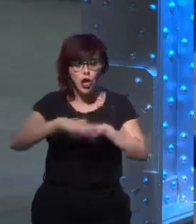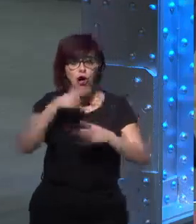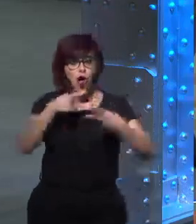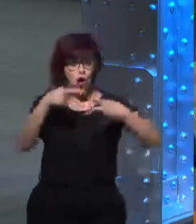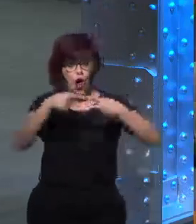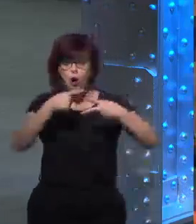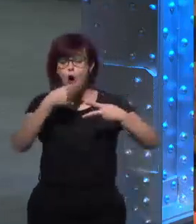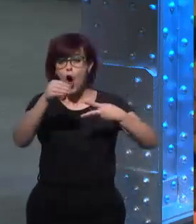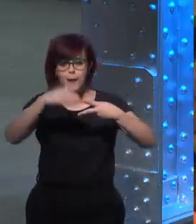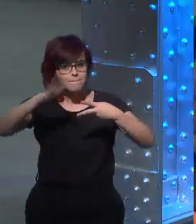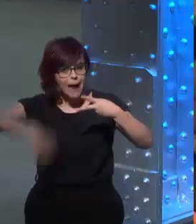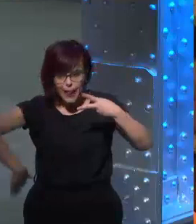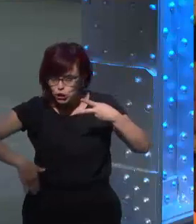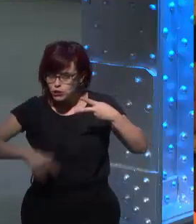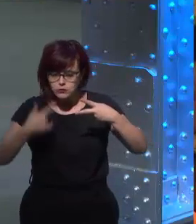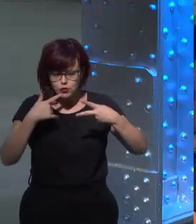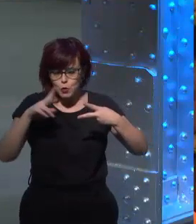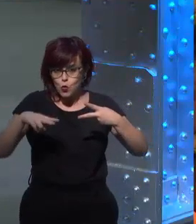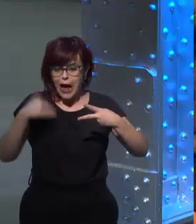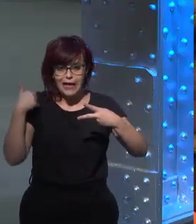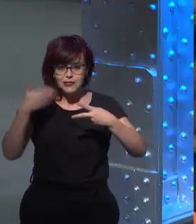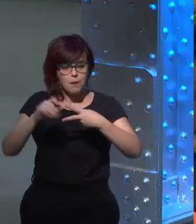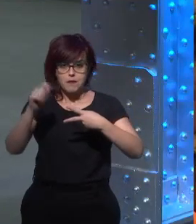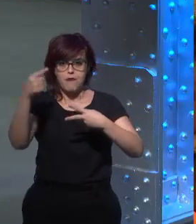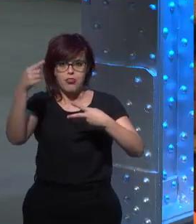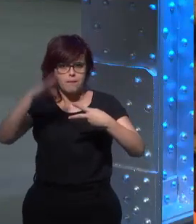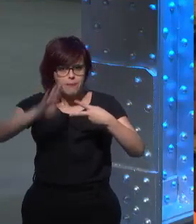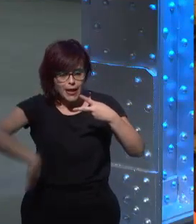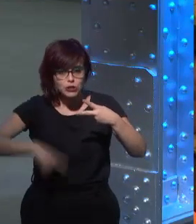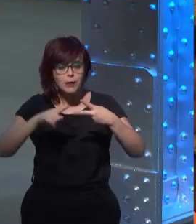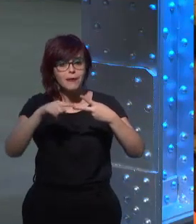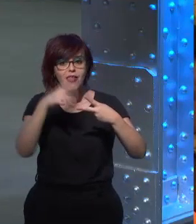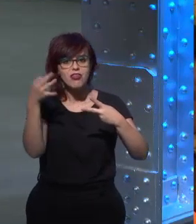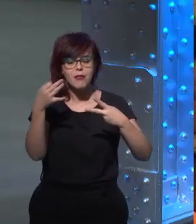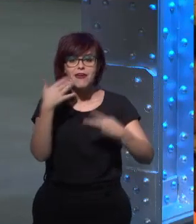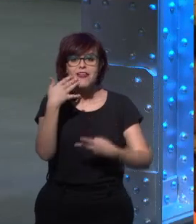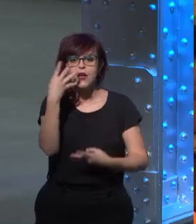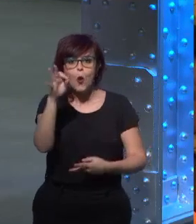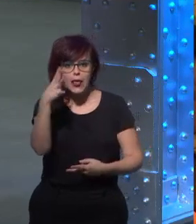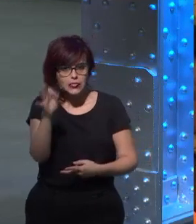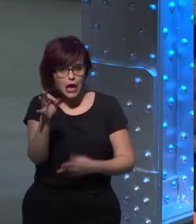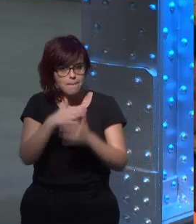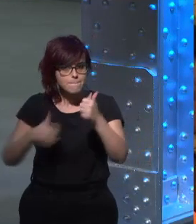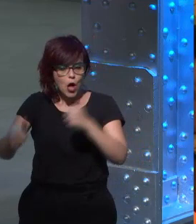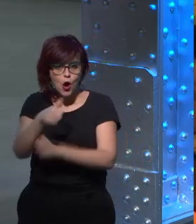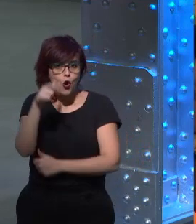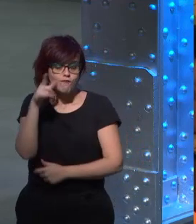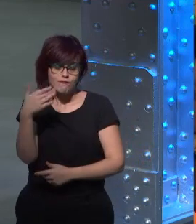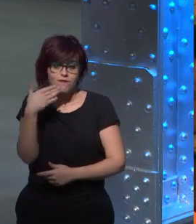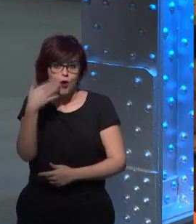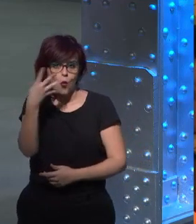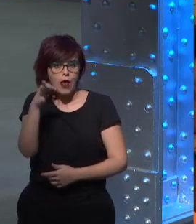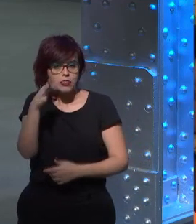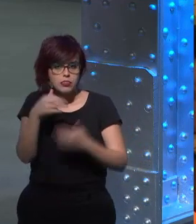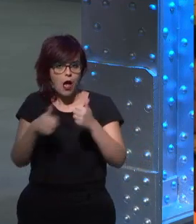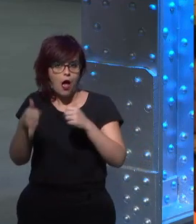jóvenes que nunca y tenemos que tratar de protocolizar embarazos en mayores de 40, que es lo que está surgiendo con el paso de los años, ¿no?